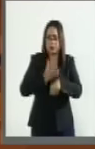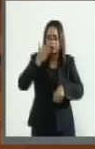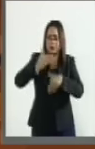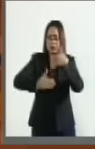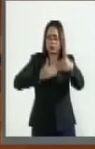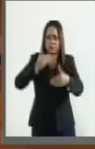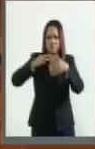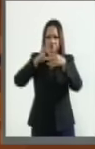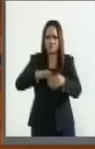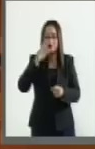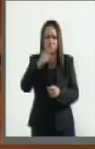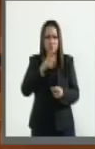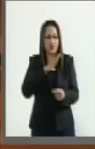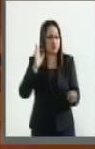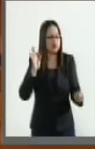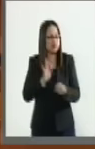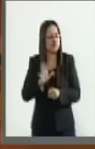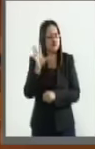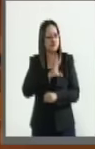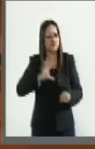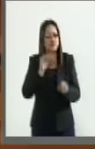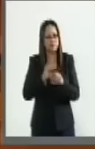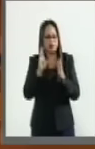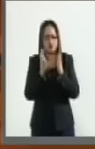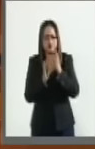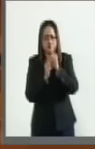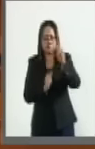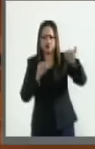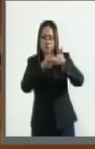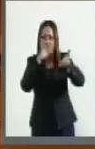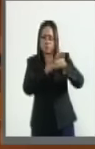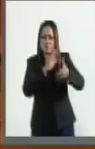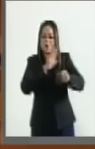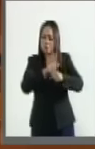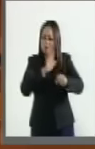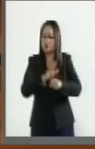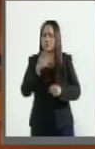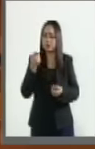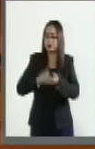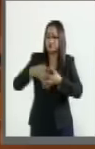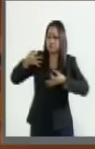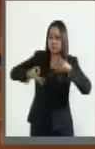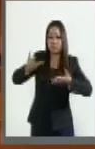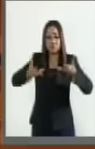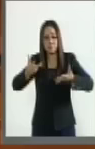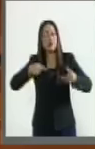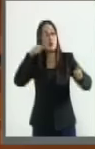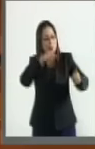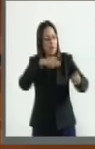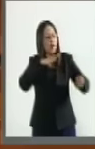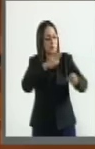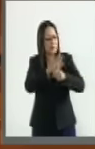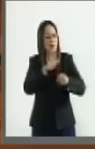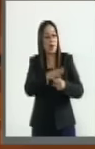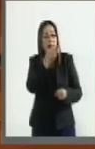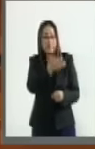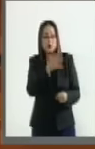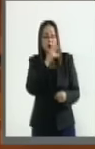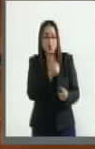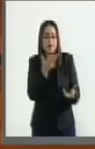noble quede blindada en su constitucionalidad cuando sea puesta en jaque en los tribunales. Esto es, que estas penas nunca pueden